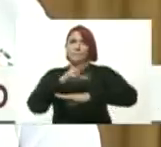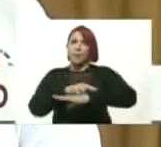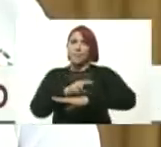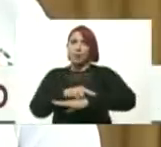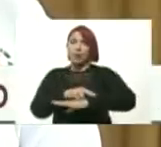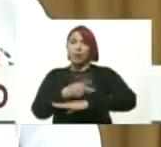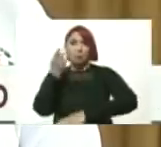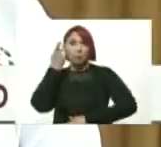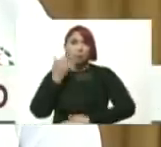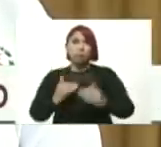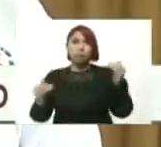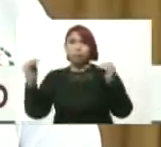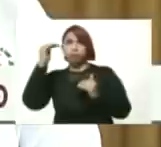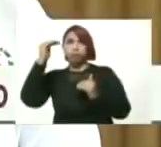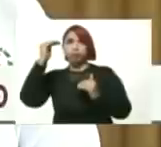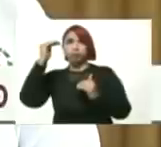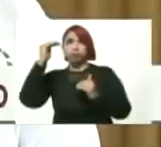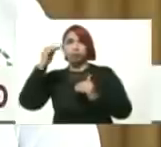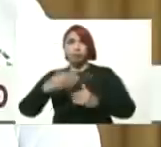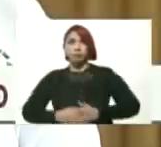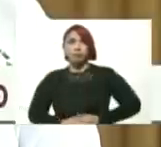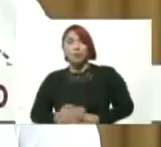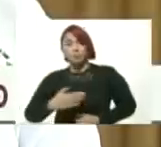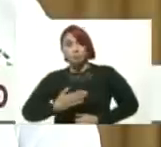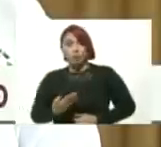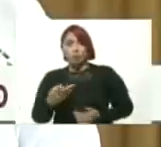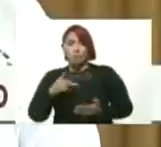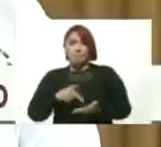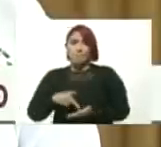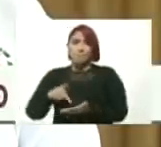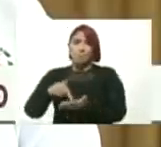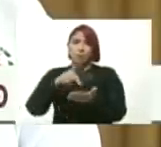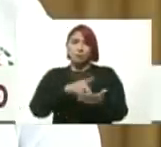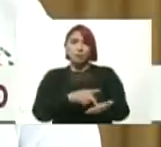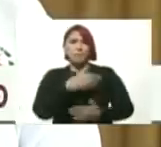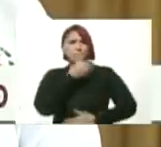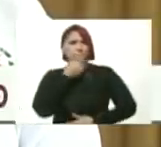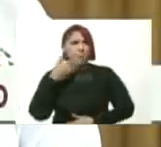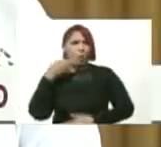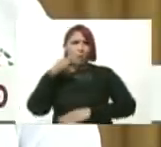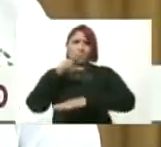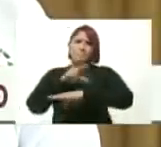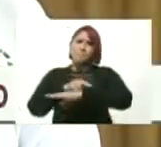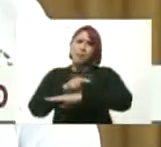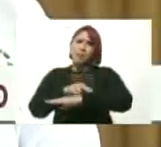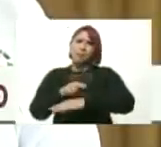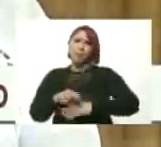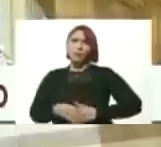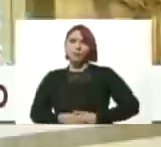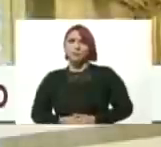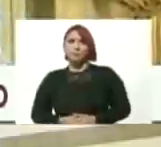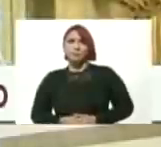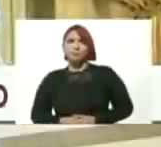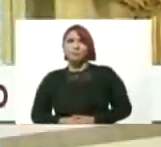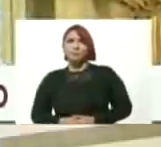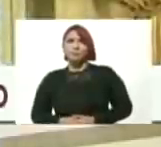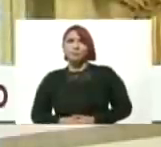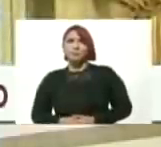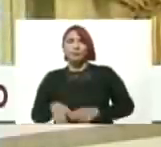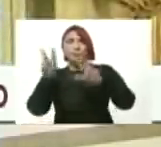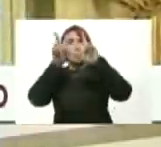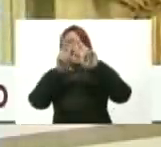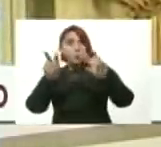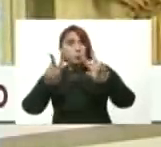posgrado y puede participar un mejor médico en el diagnóstico